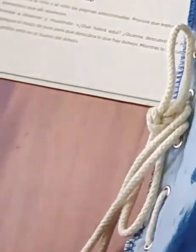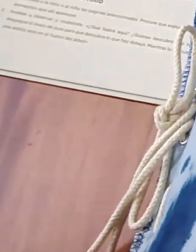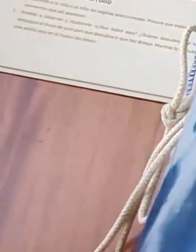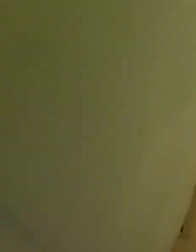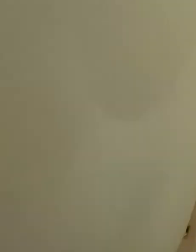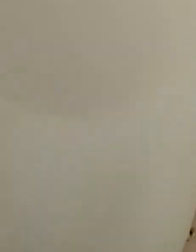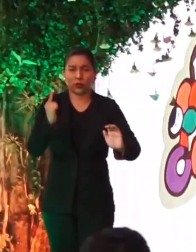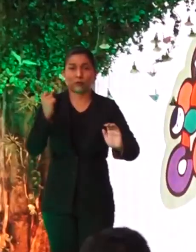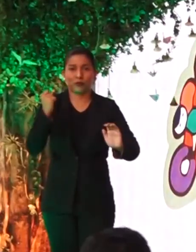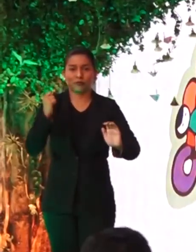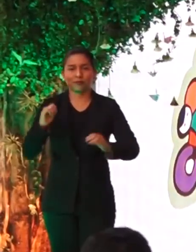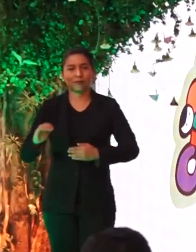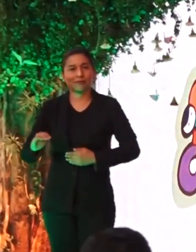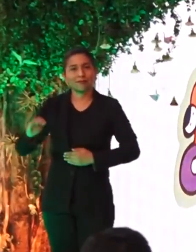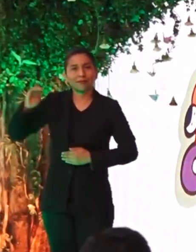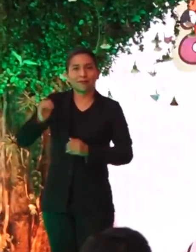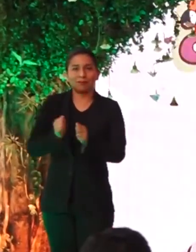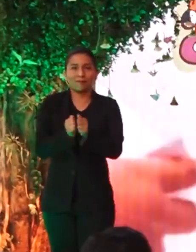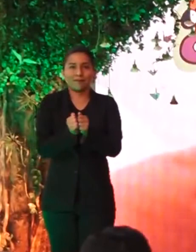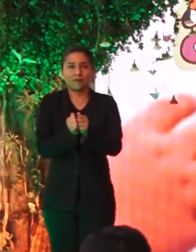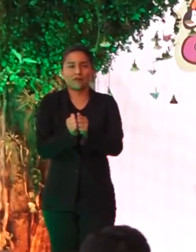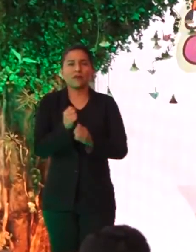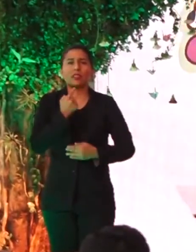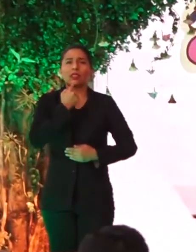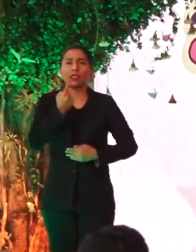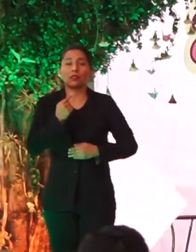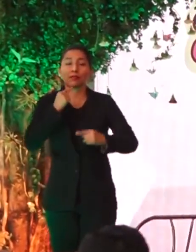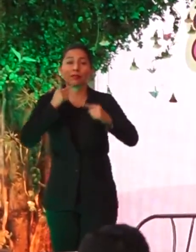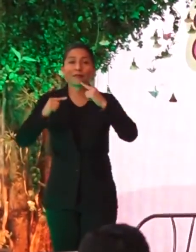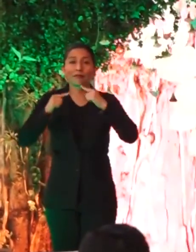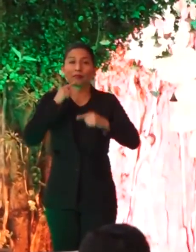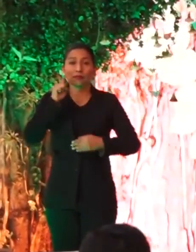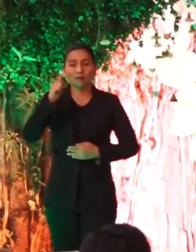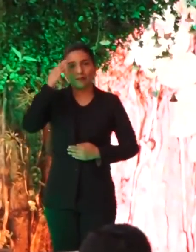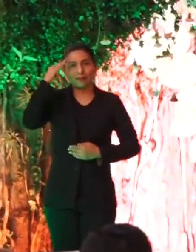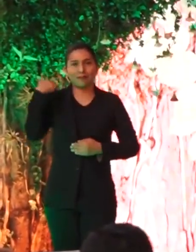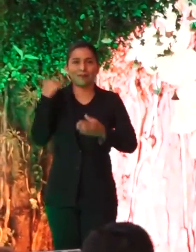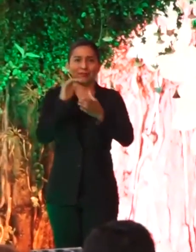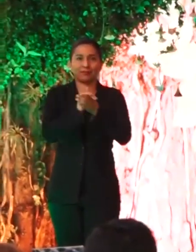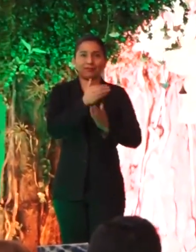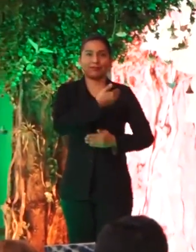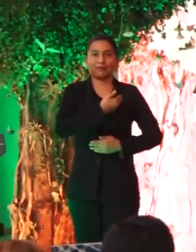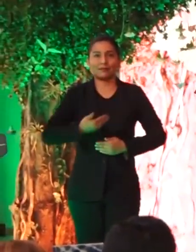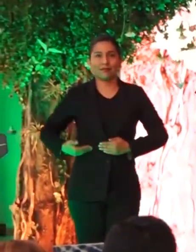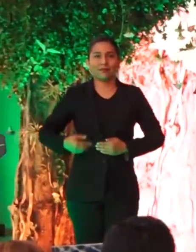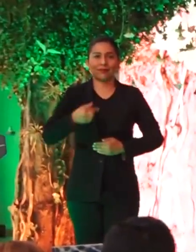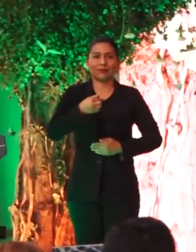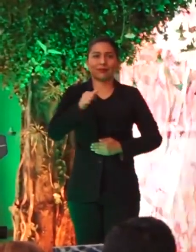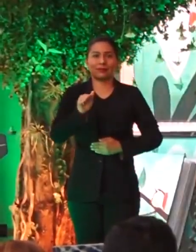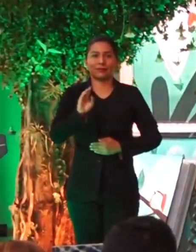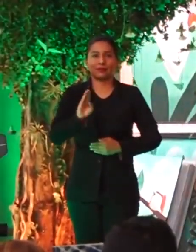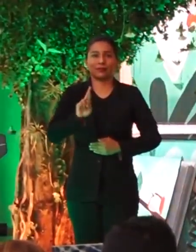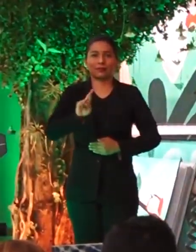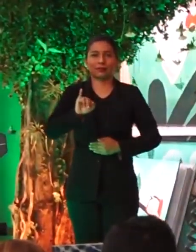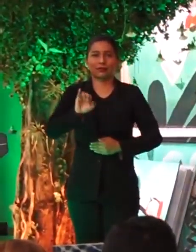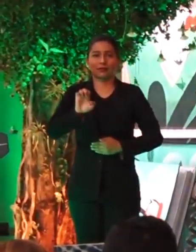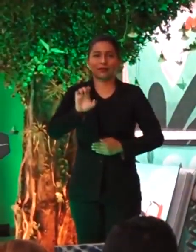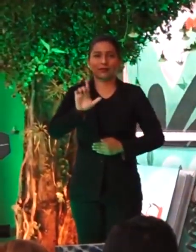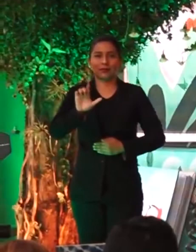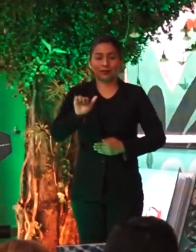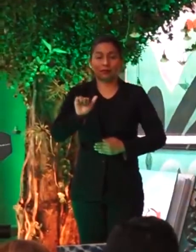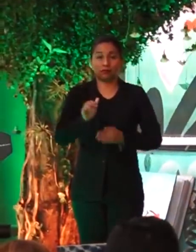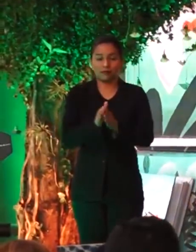cada uno de ustedes y al arte que les caracteriza, ahora contamos con todas estas